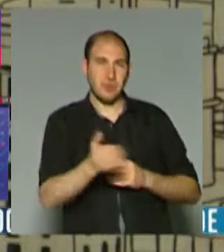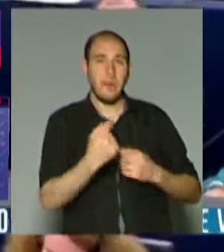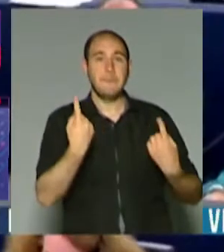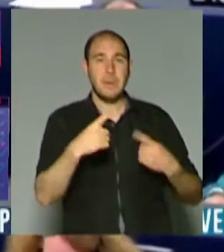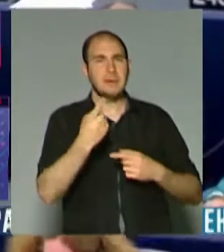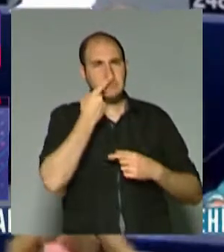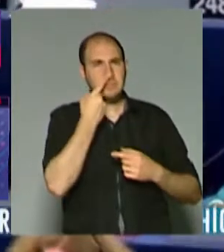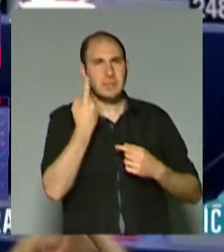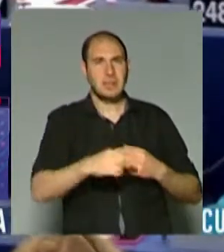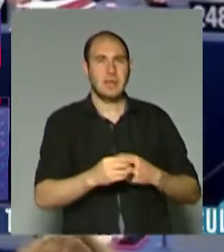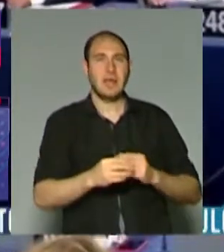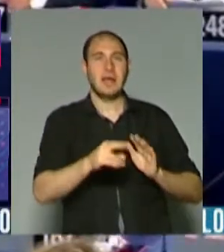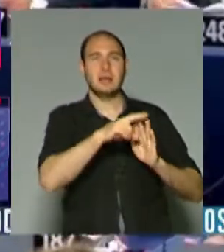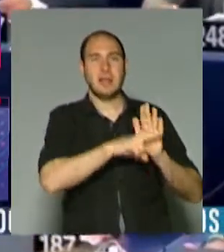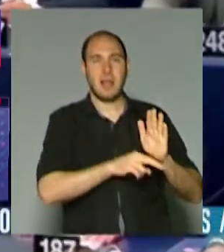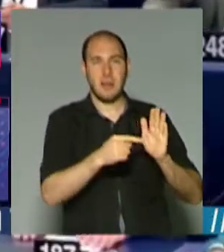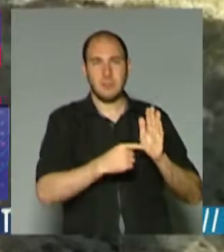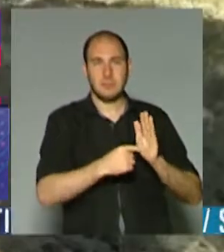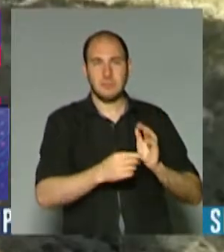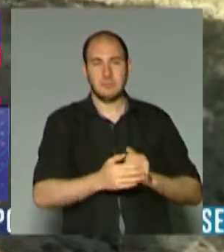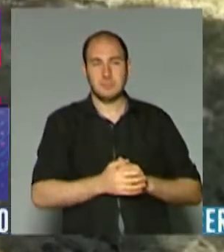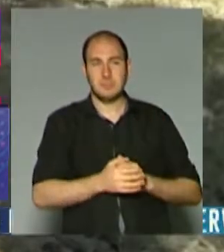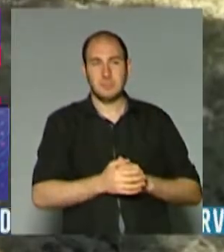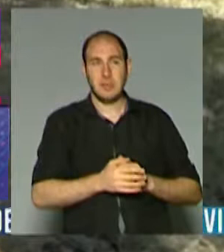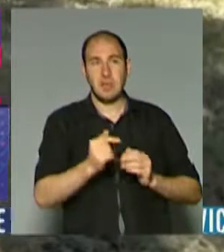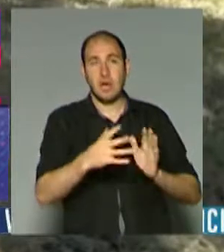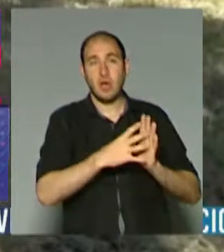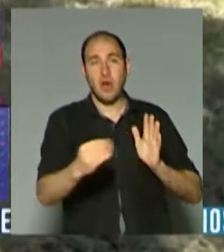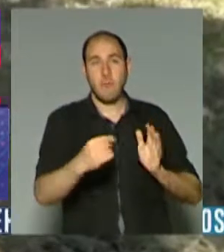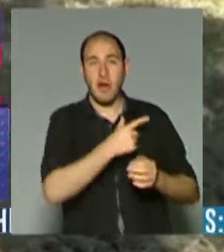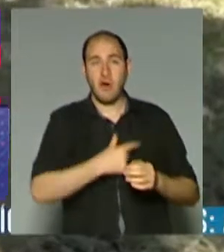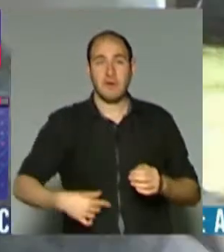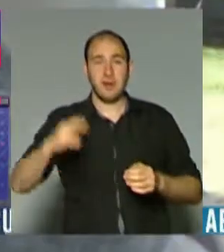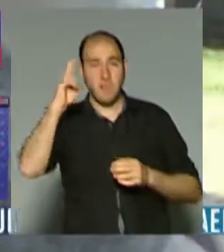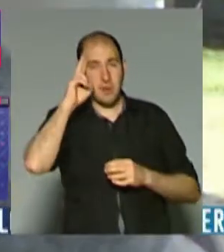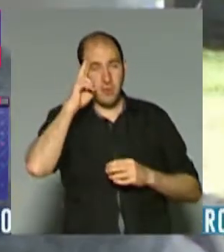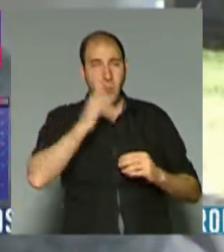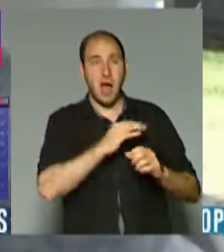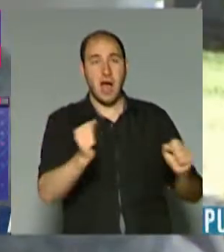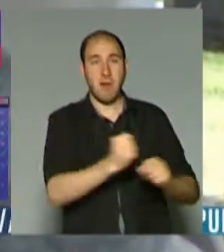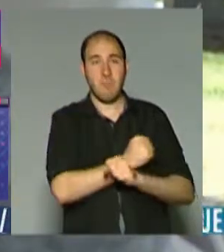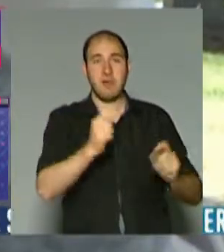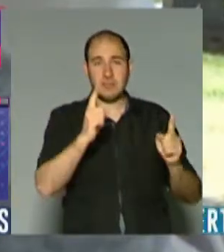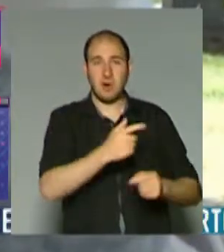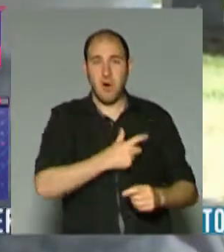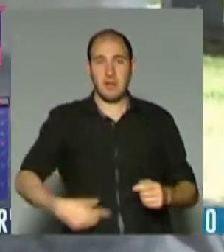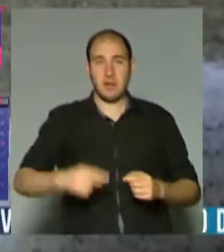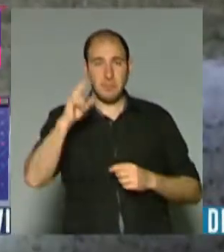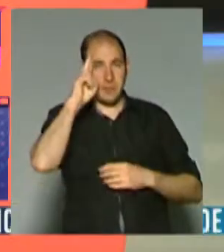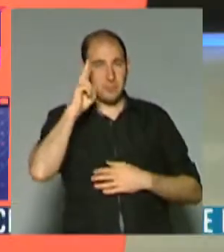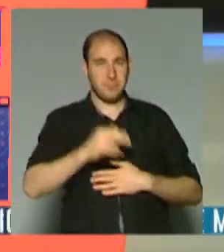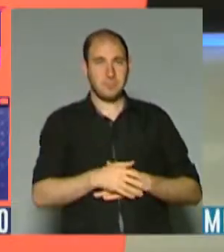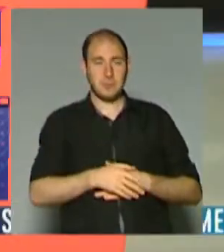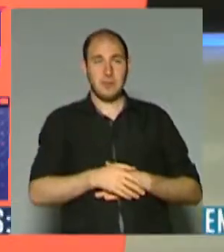lo interesante es que es una normativa que, aunque esté copiada por el gobierno de Perú, sancionada también por el gobierno de Perú,